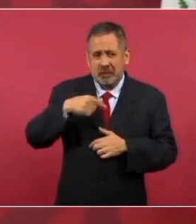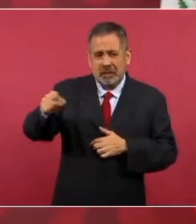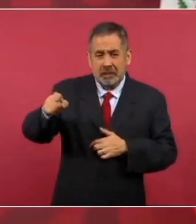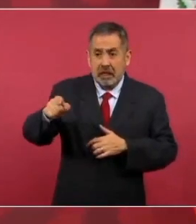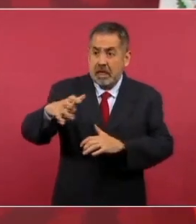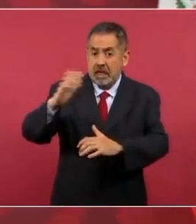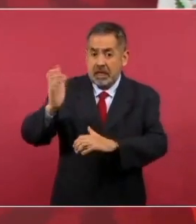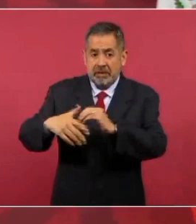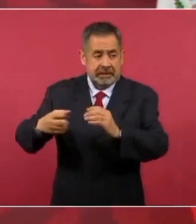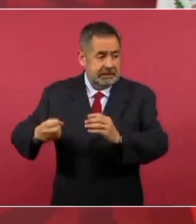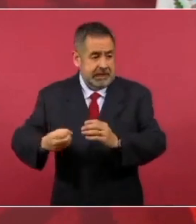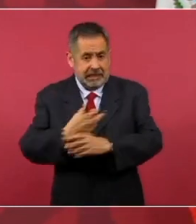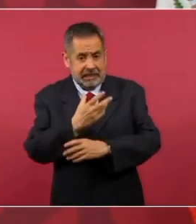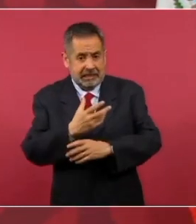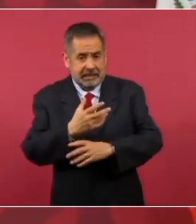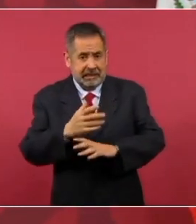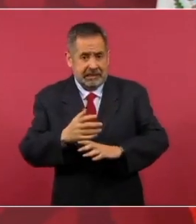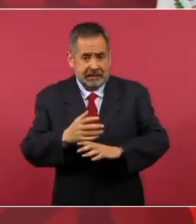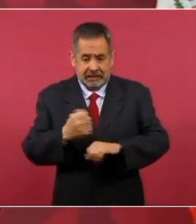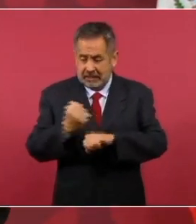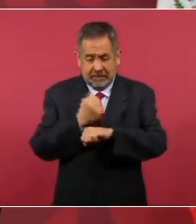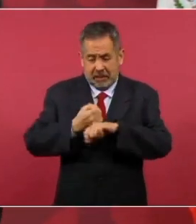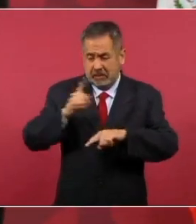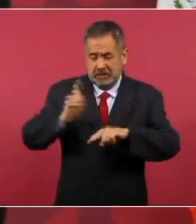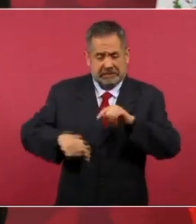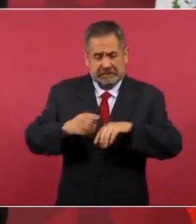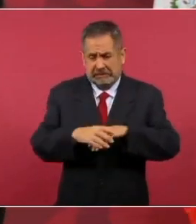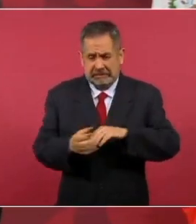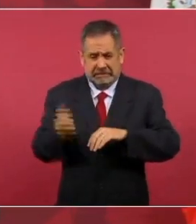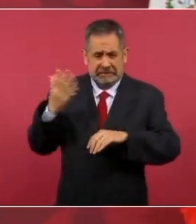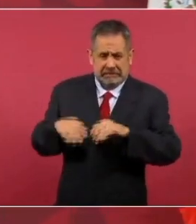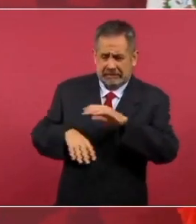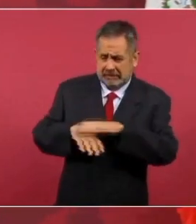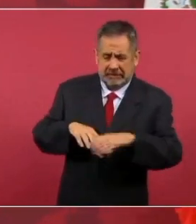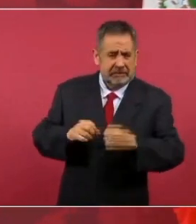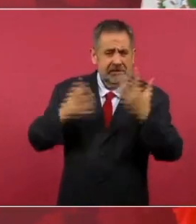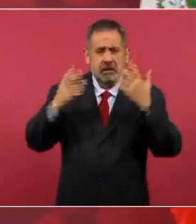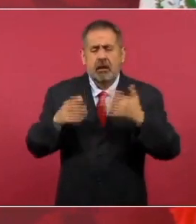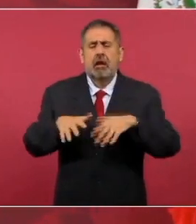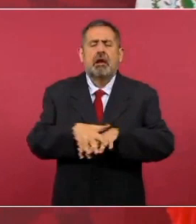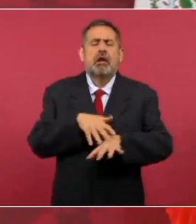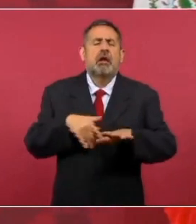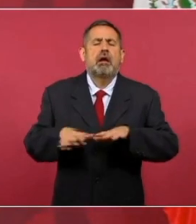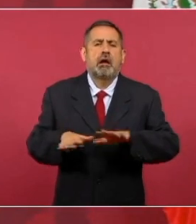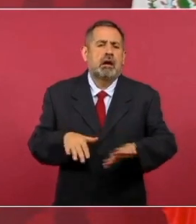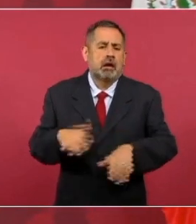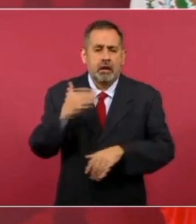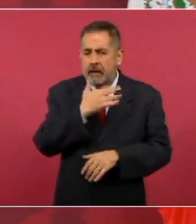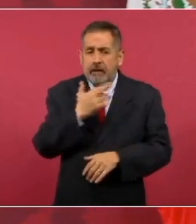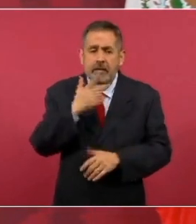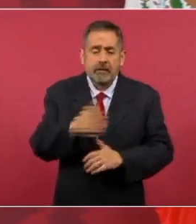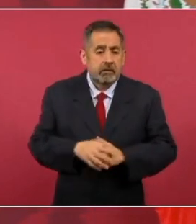Salíamos de la escuela y nos quitábamos el zapato y andar sin zapato. Y